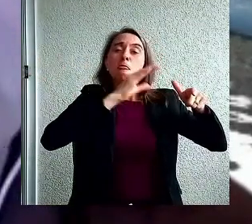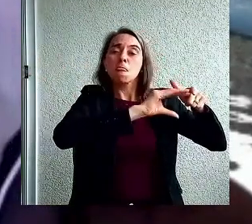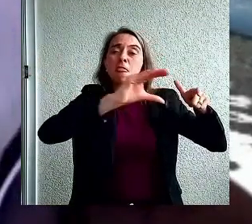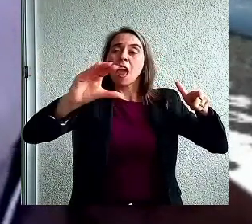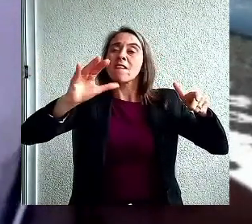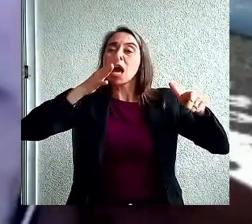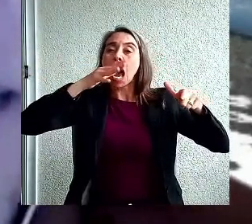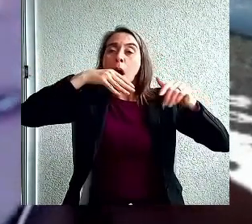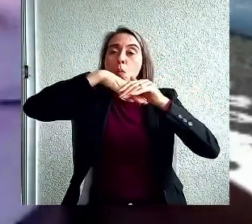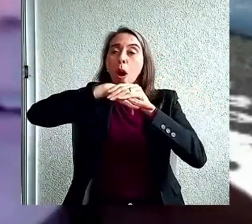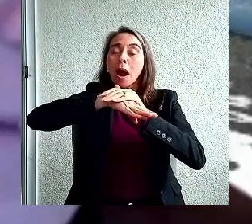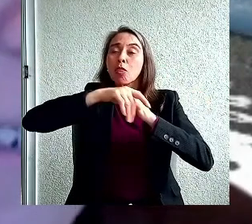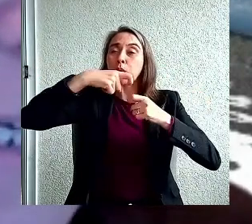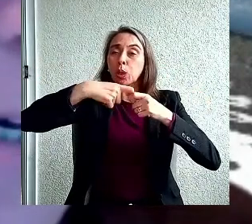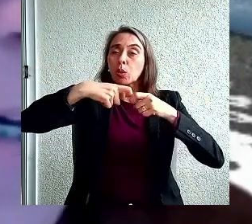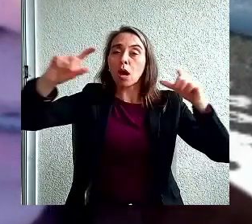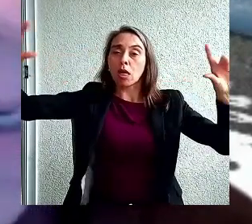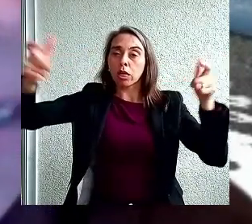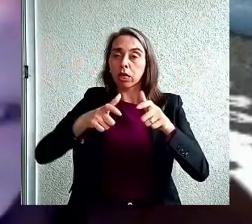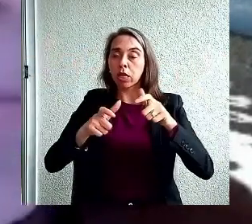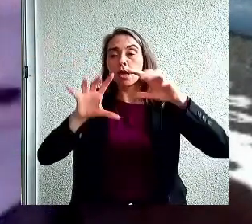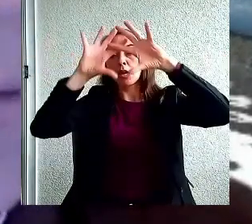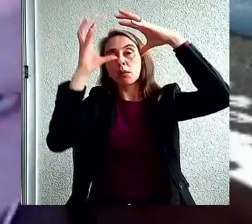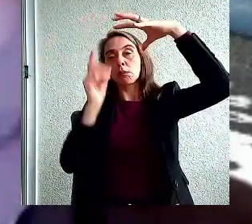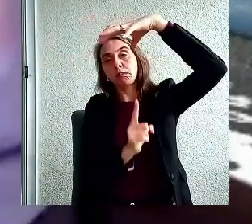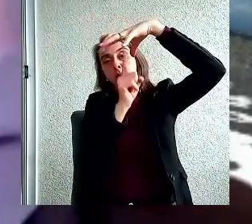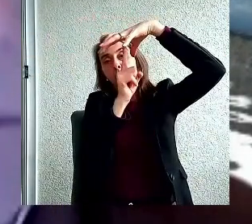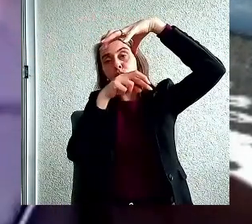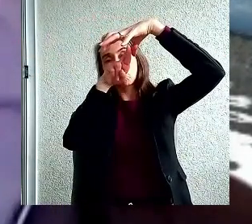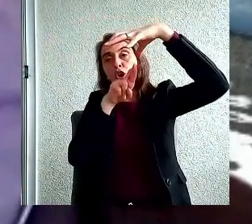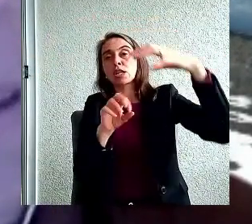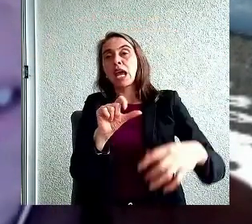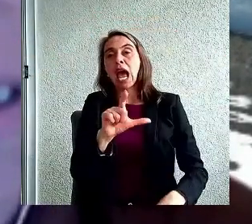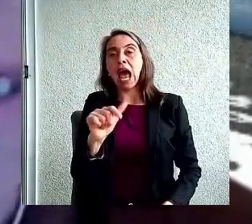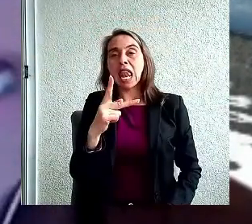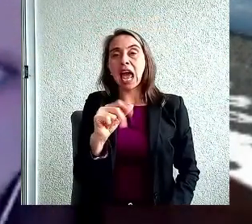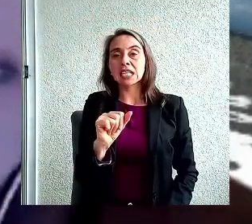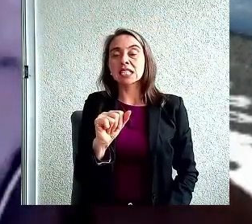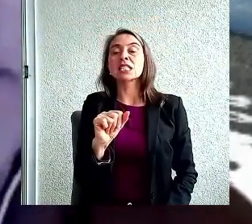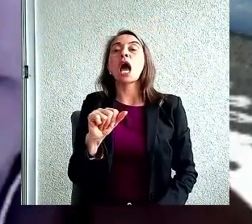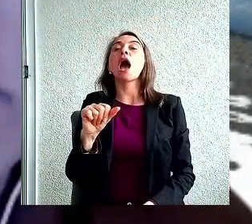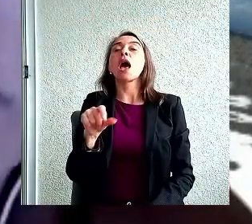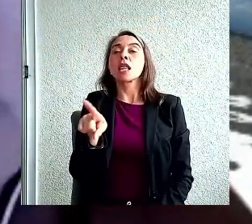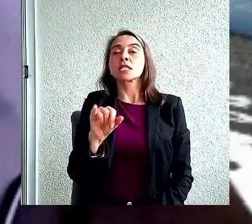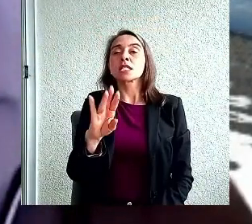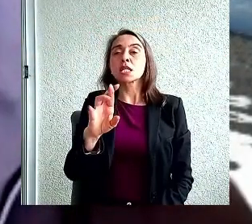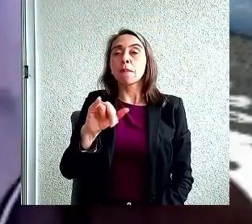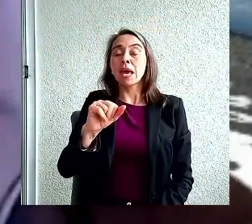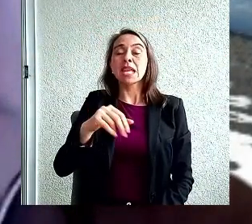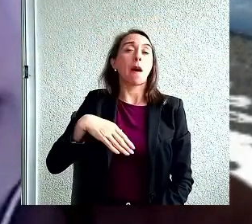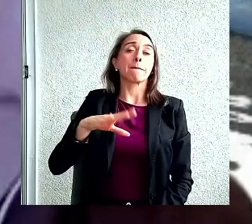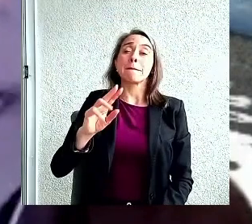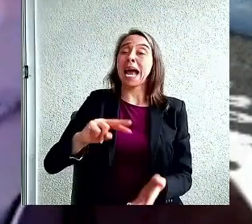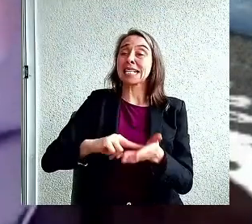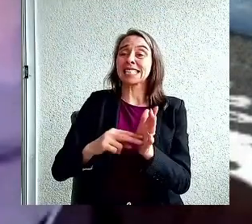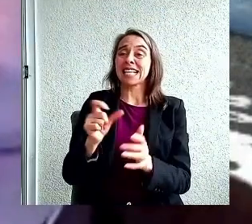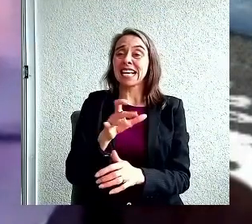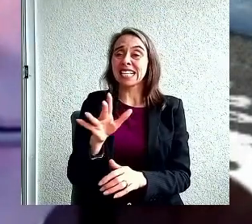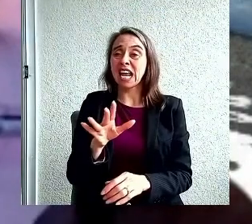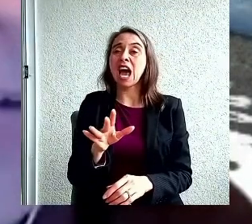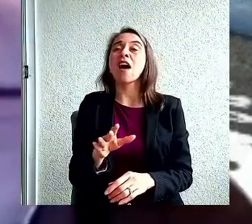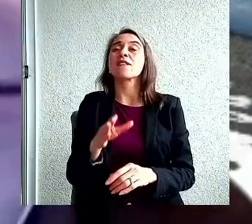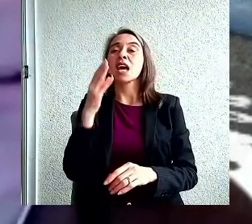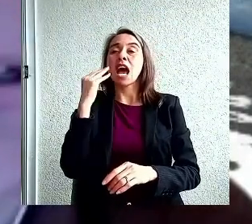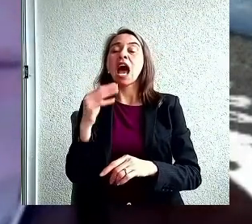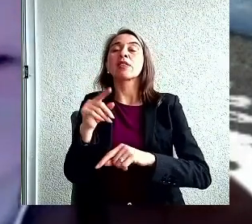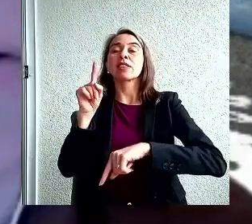incluso porque la proporción de suelo-agua es distinta a la que nosotros tenemos. O sea, nosotros tenemos el hemisferio, el cono sur, digamos, y